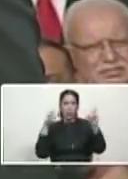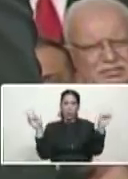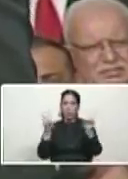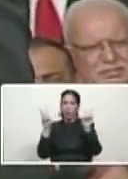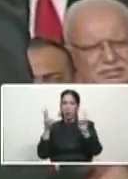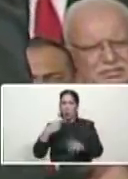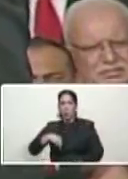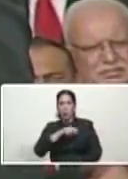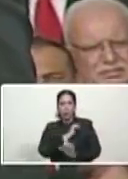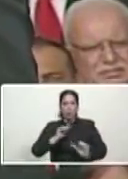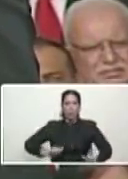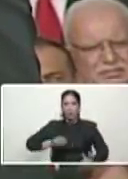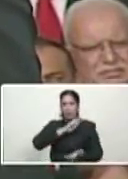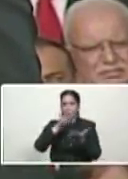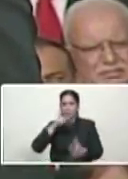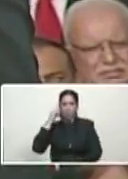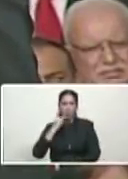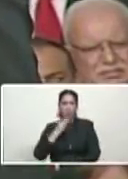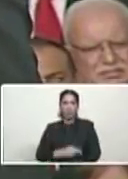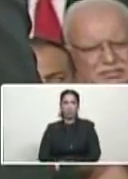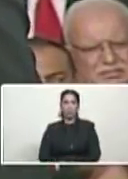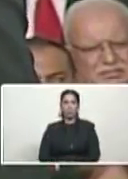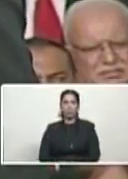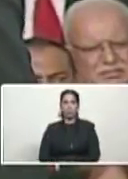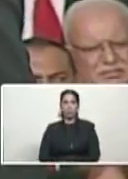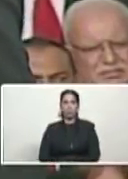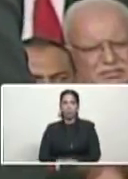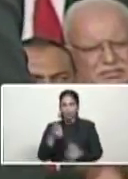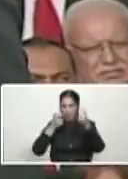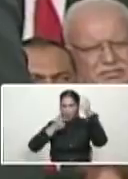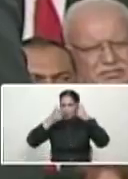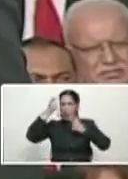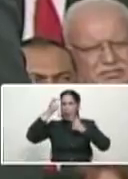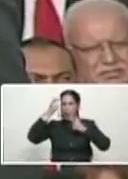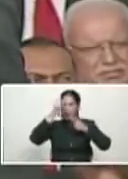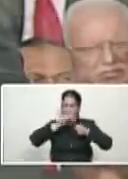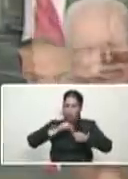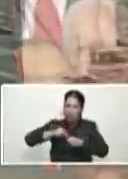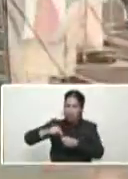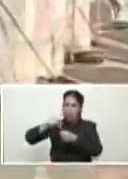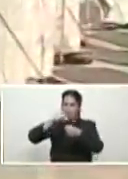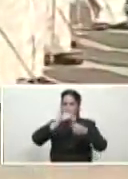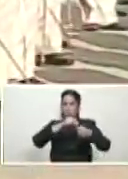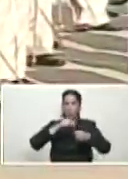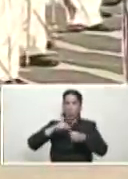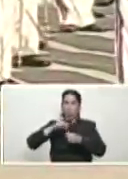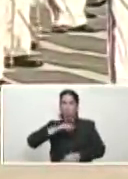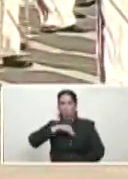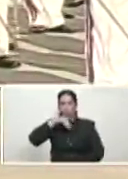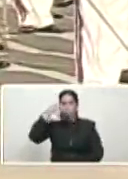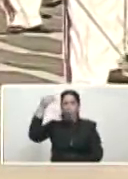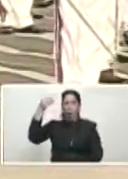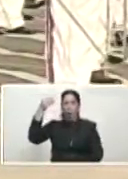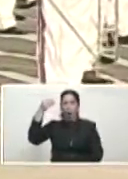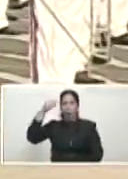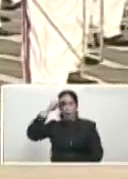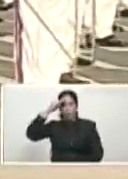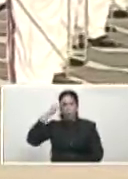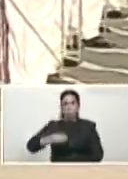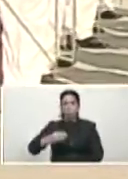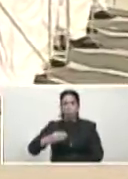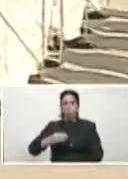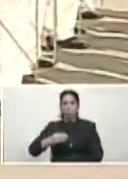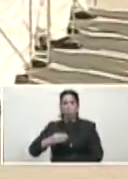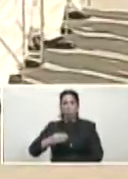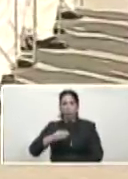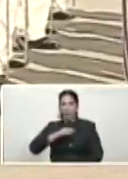nuestra Fuerza Armada. Comandante Hugo Chávez sembró en el alma de la Fuerza Armada Nacional Bolivariana